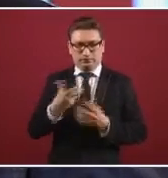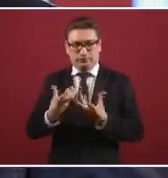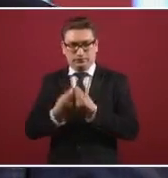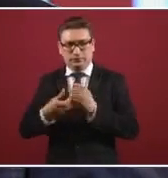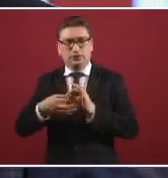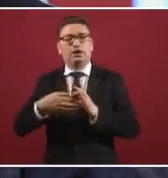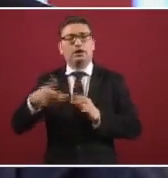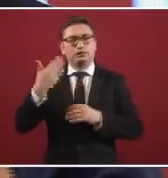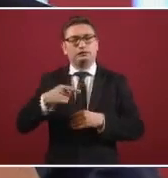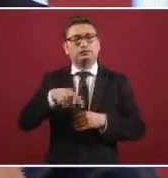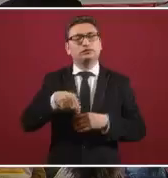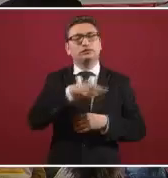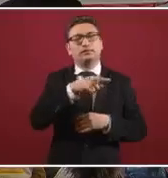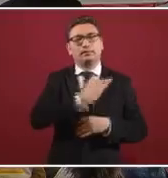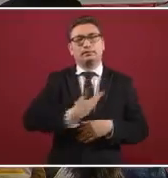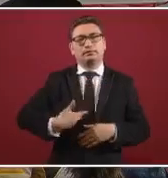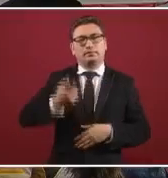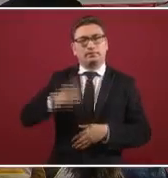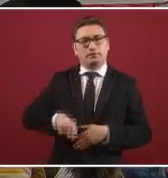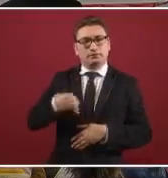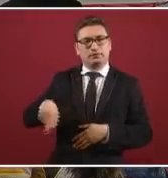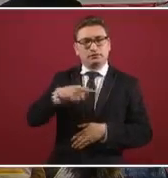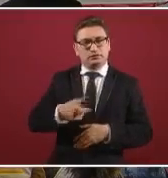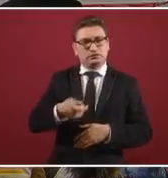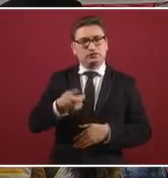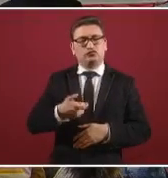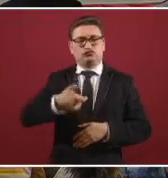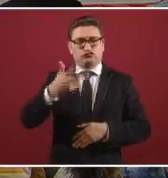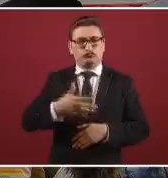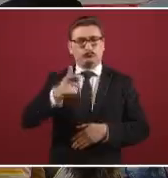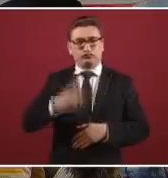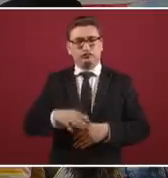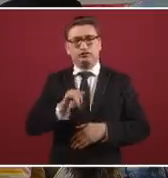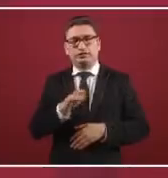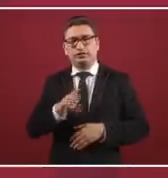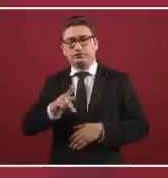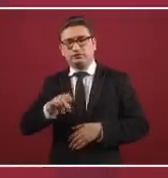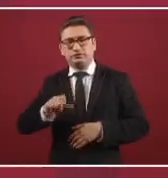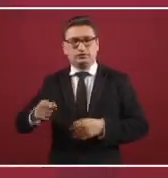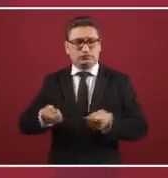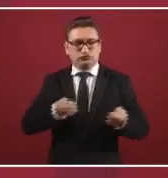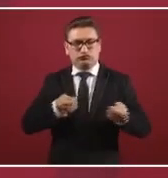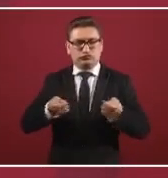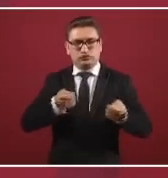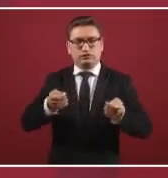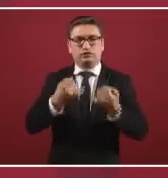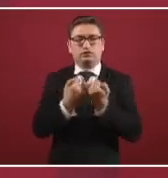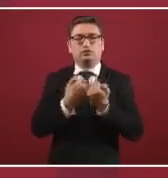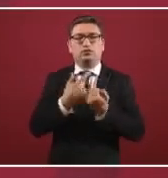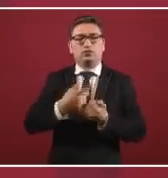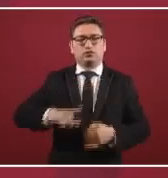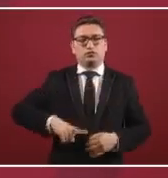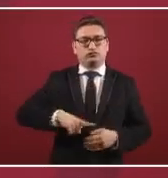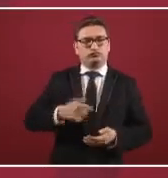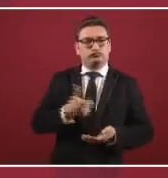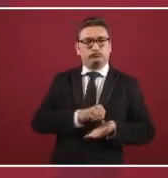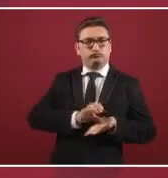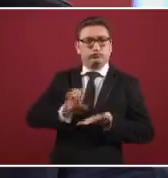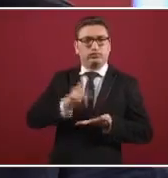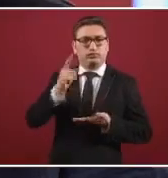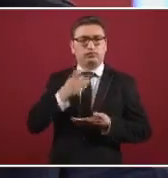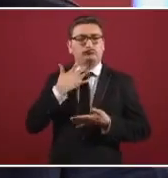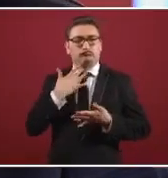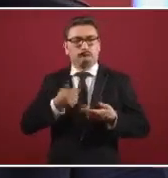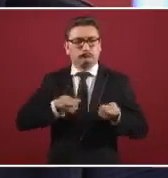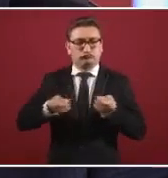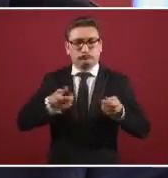señor presidente en donde se maneja alzas y bajas en el IEPS y en el subsidio a los combustibles, de manera que prevemos que habrá estabilidad